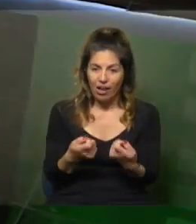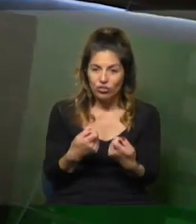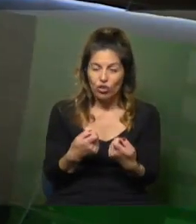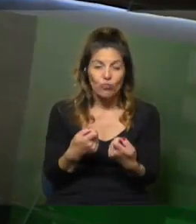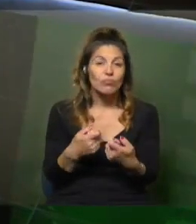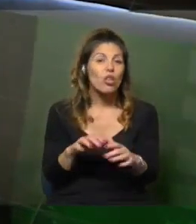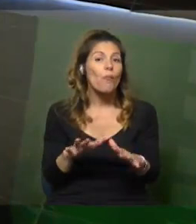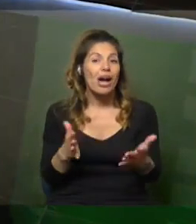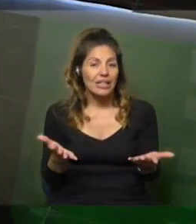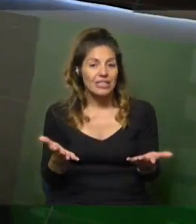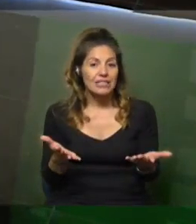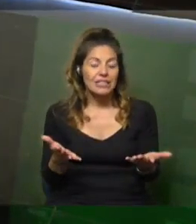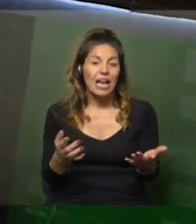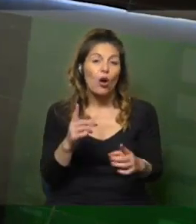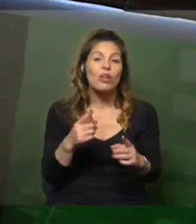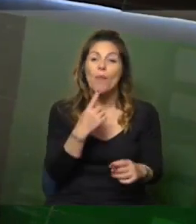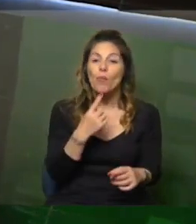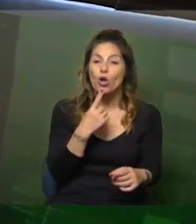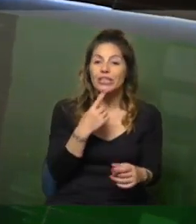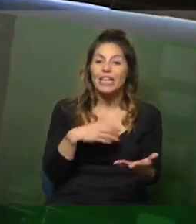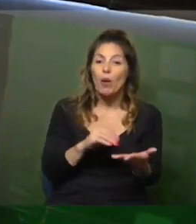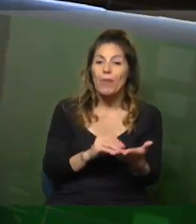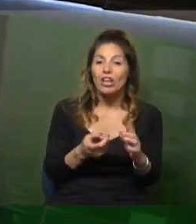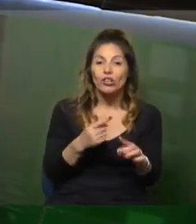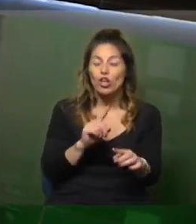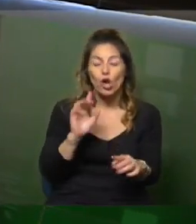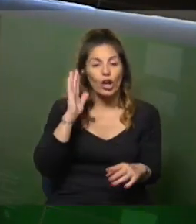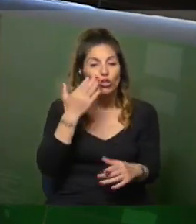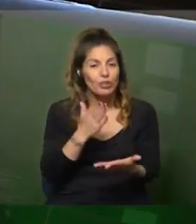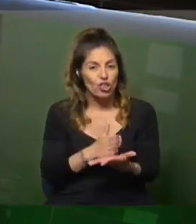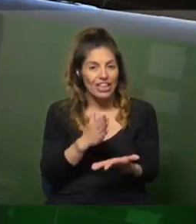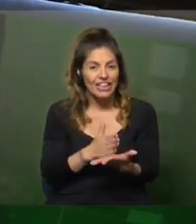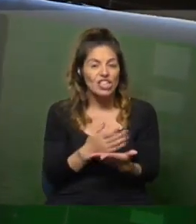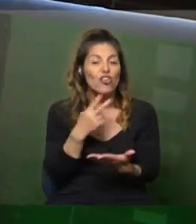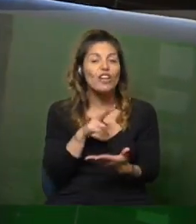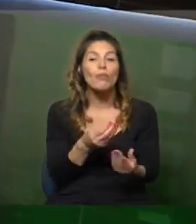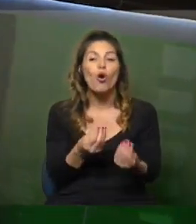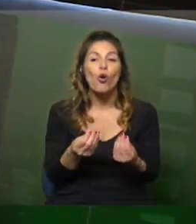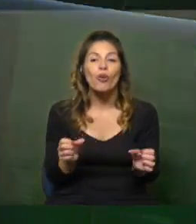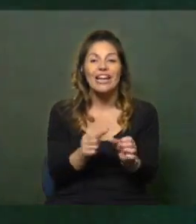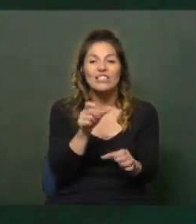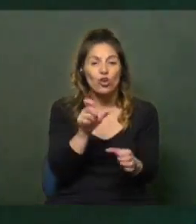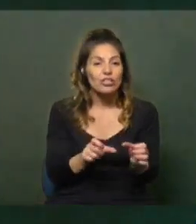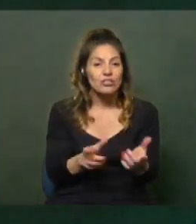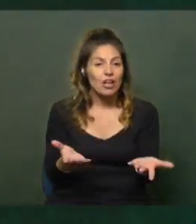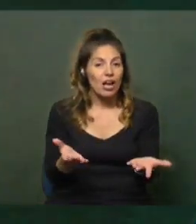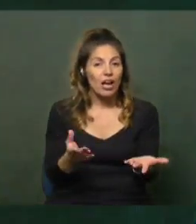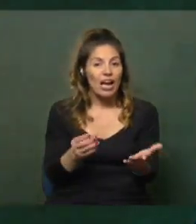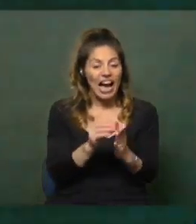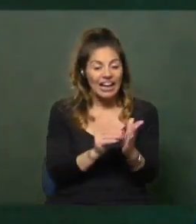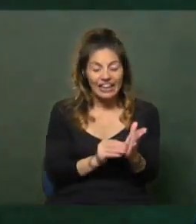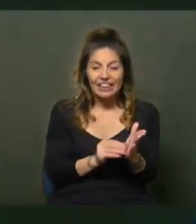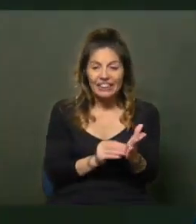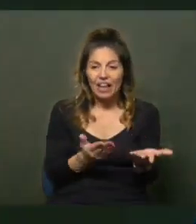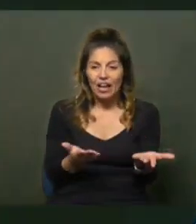esa parece que ser de alguna de sus políticas más todo lo que tiene que ver con el no reconocimiento de los Derechos veremos Cómo como Qué hace con esa agenda porque esa agenda es una agenda que tiene que en